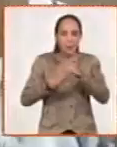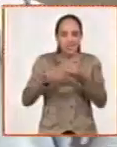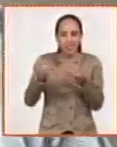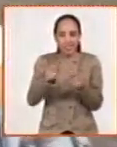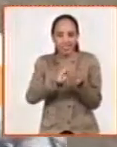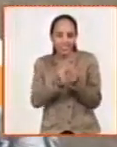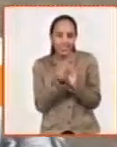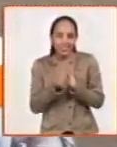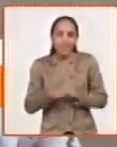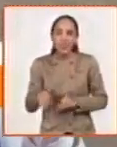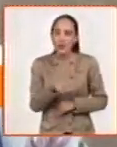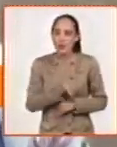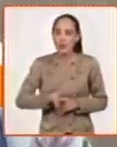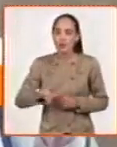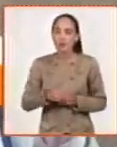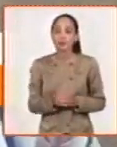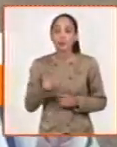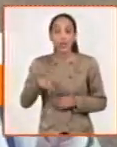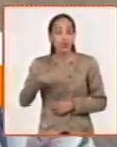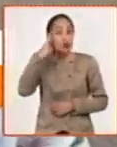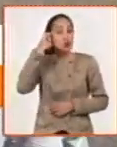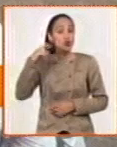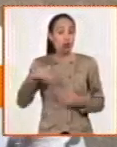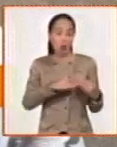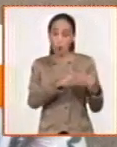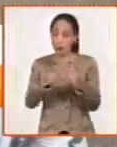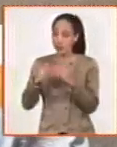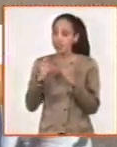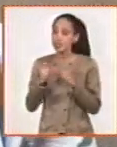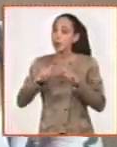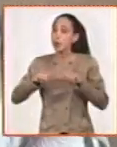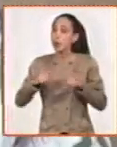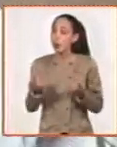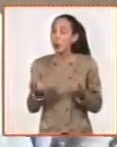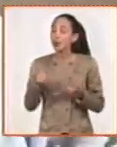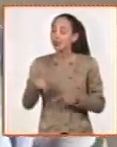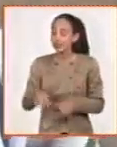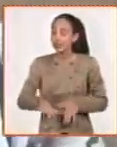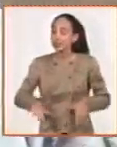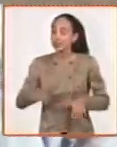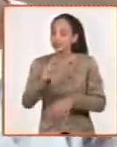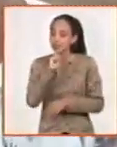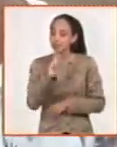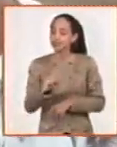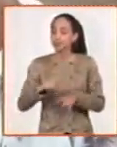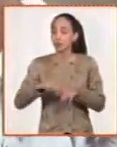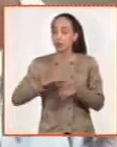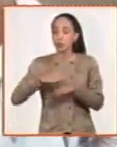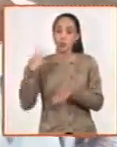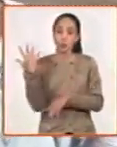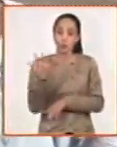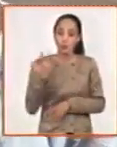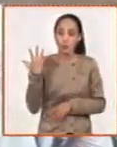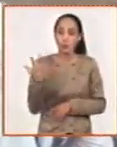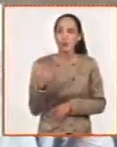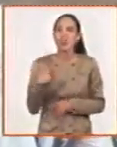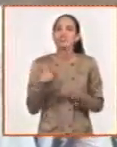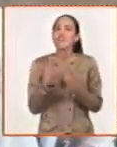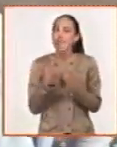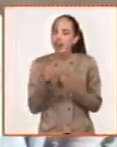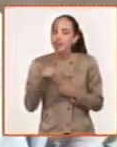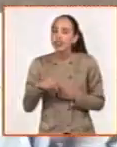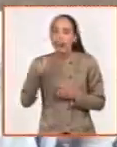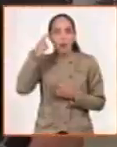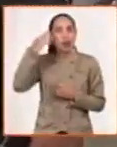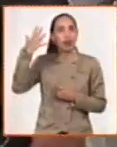esta comunidad lo necesita, porque en estos momentos difíciles que se está viviendo con el paso del huracán le hace mucha falta, y especialmente a los niños